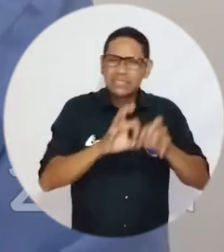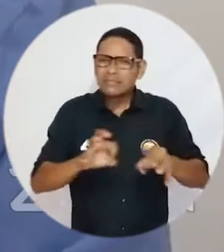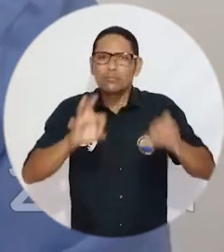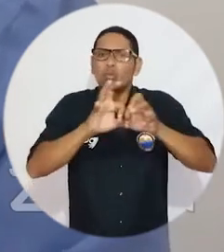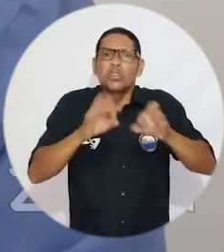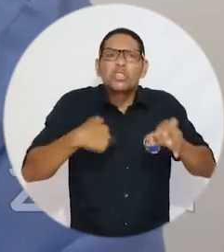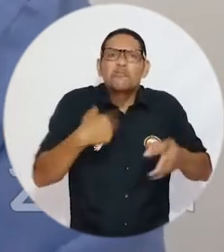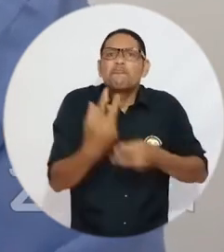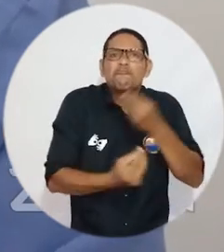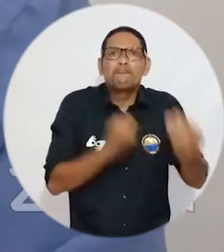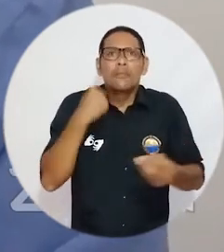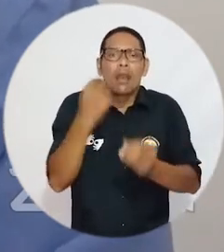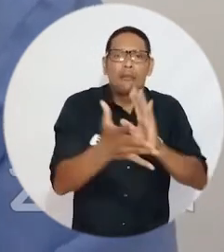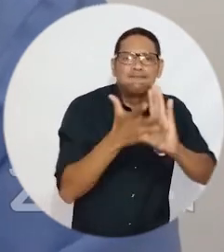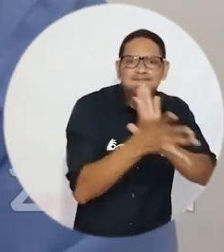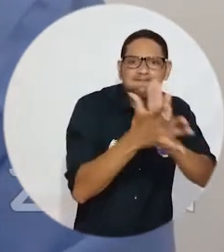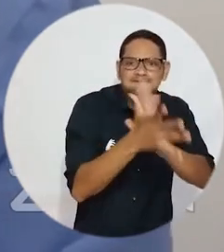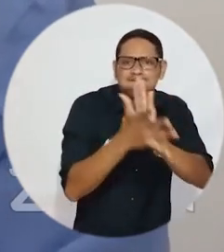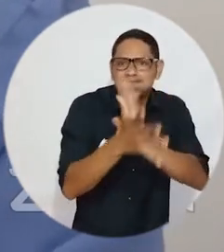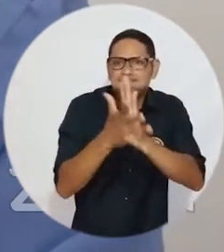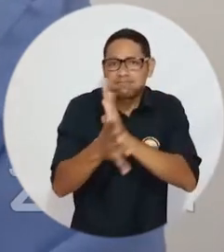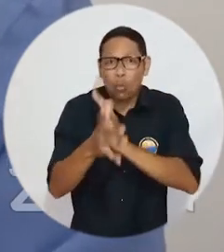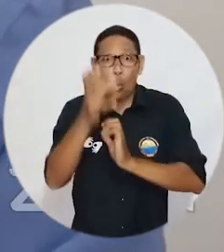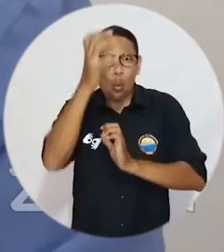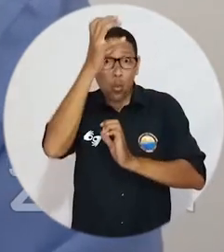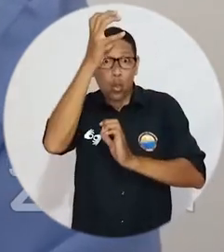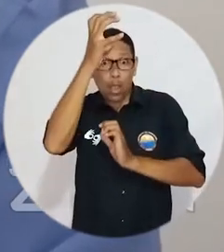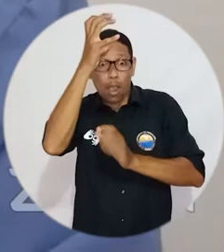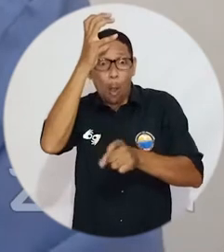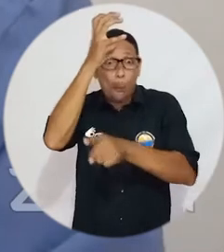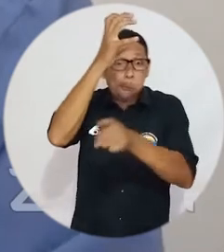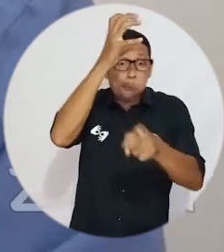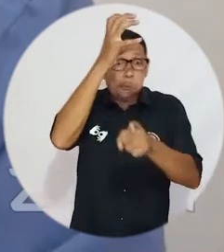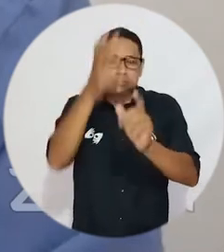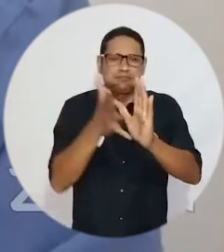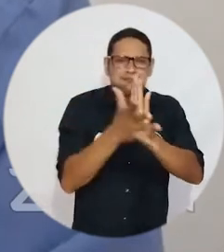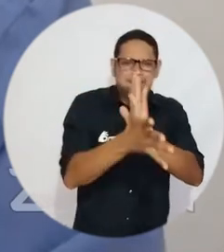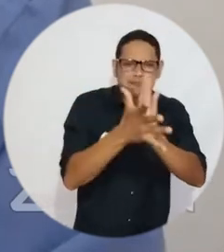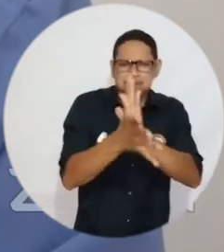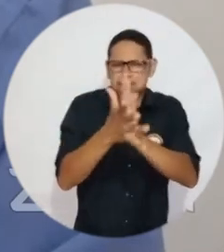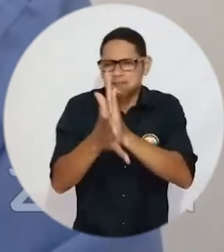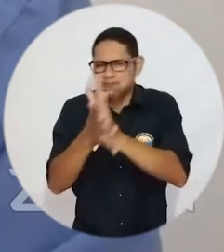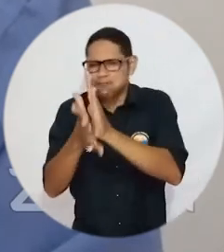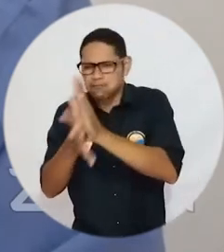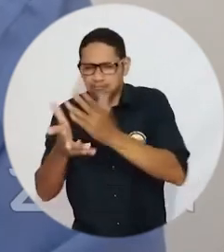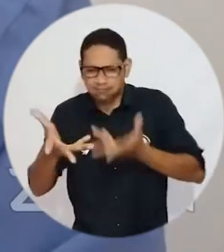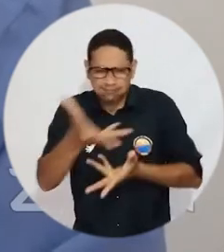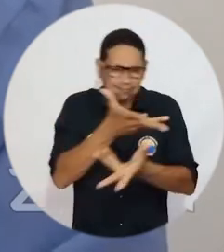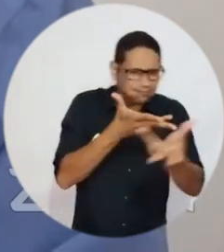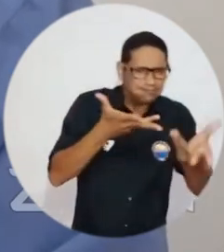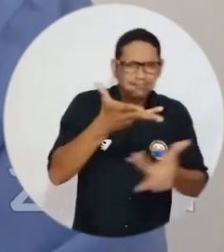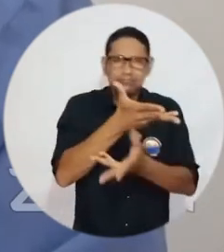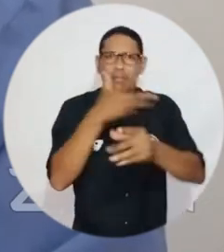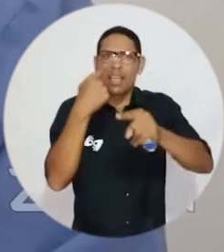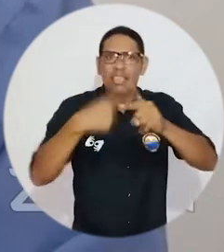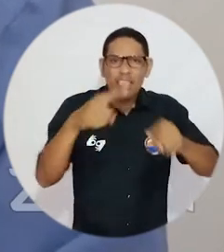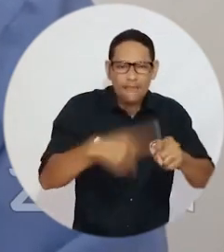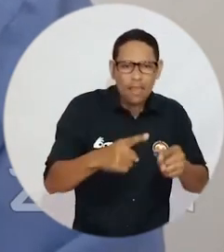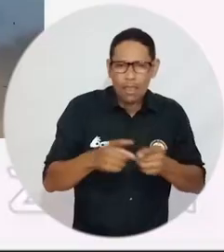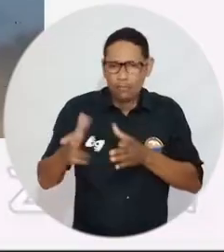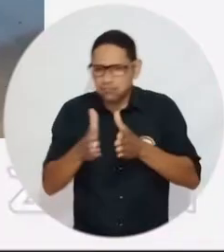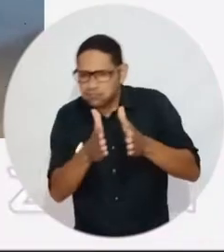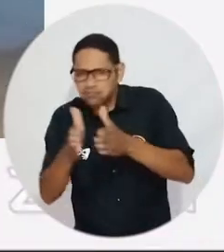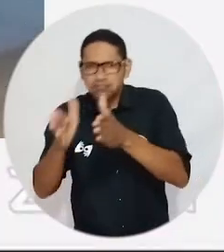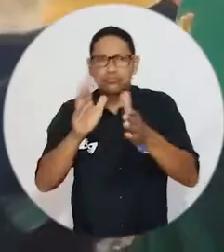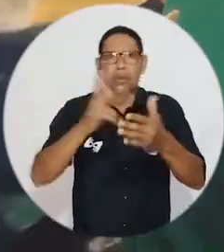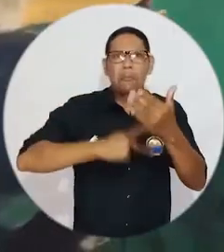de informar, de divulgar y de difundir el conocimiento que estamos generando aquí a partir de distintas vías,